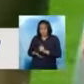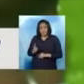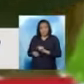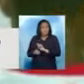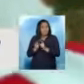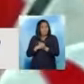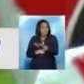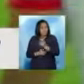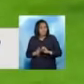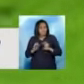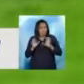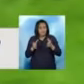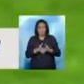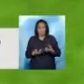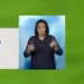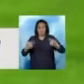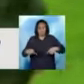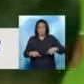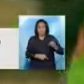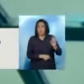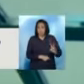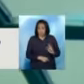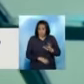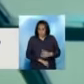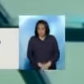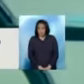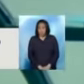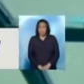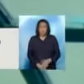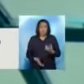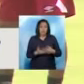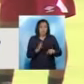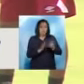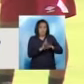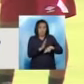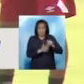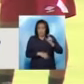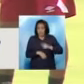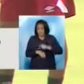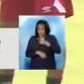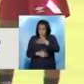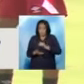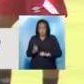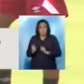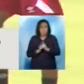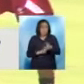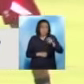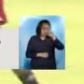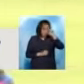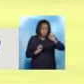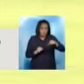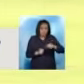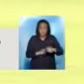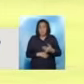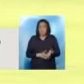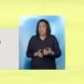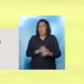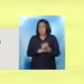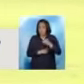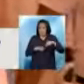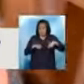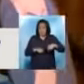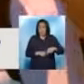variante respecto al equipo que enfrentó a Venezuela en Maturín. Con menos fechas para terminar las eliminatorias, Perú quiere hacerse fuerte de local para